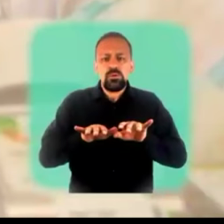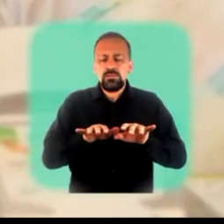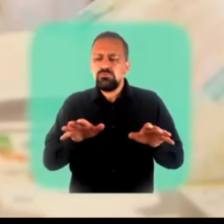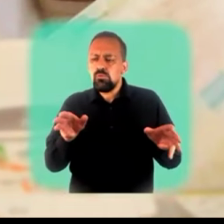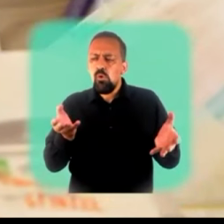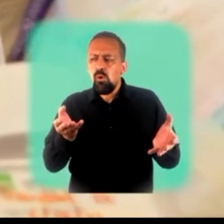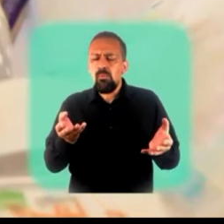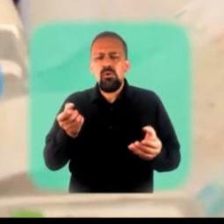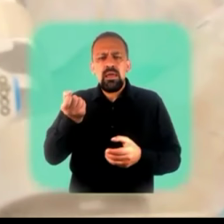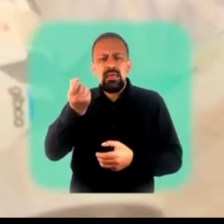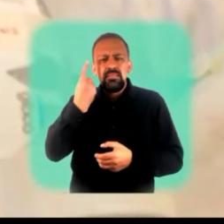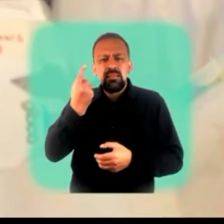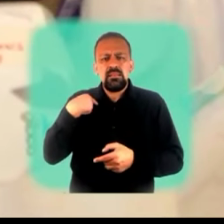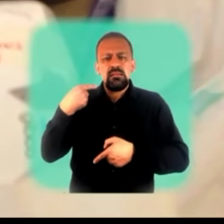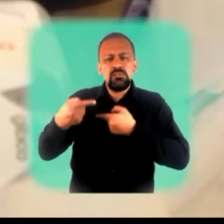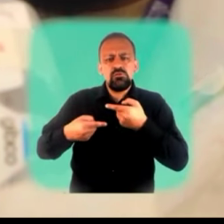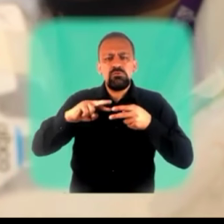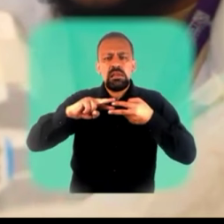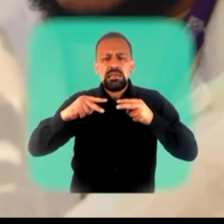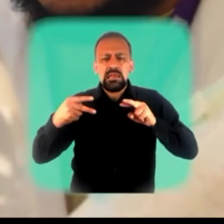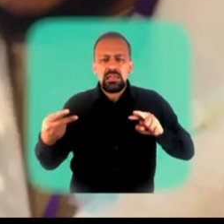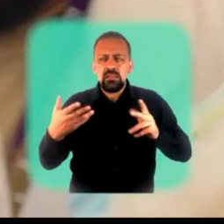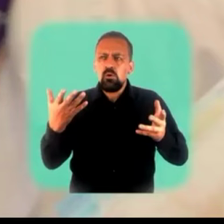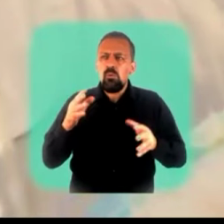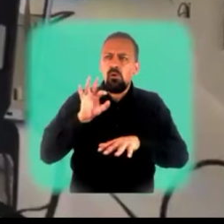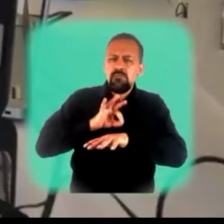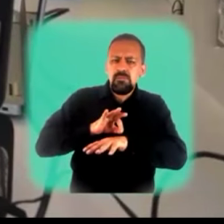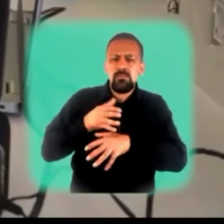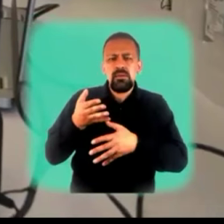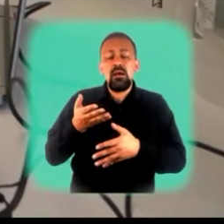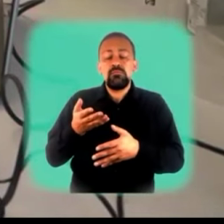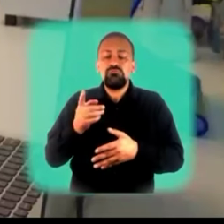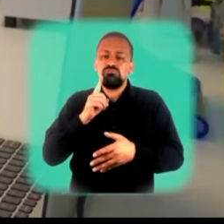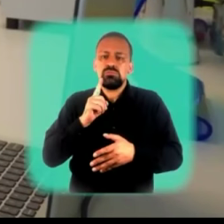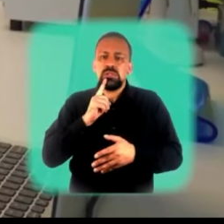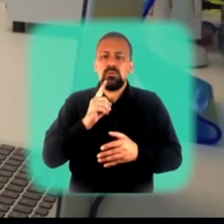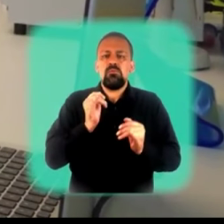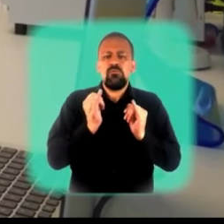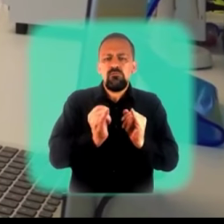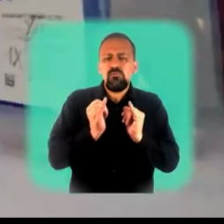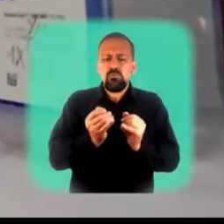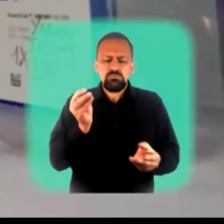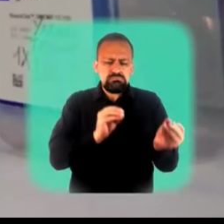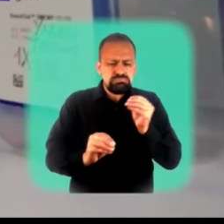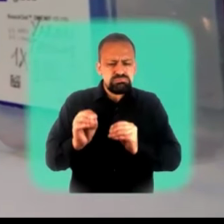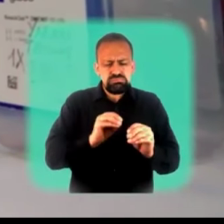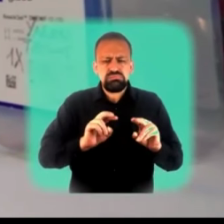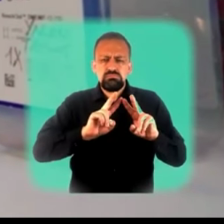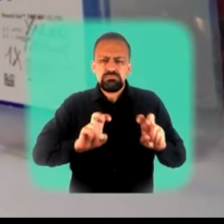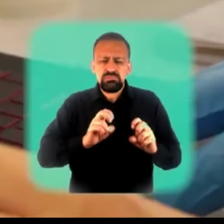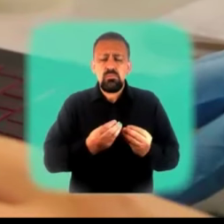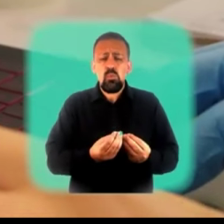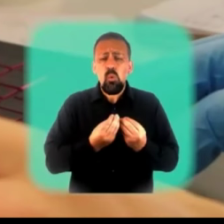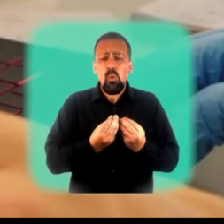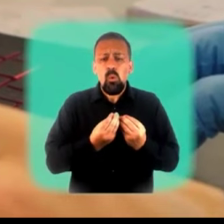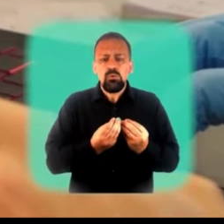avanzada para entender mejor nuestra herencia genética y combatir las enfermedades. Utilizamos algoritmos inteligentes para analizar